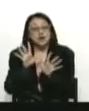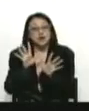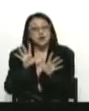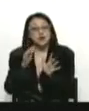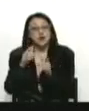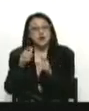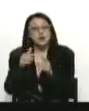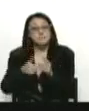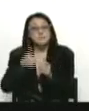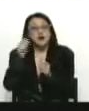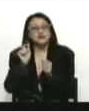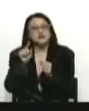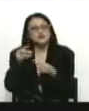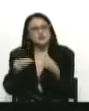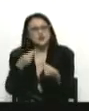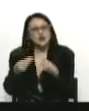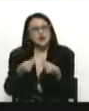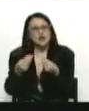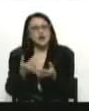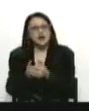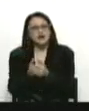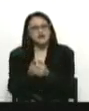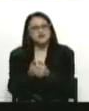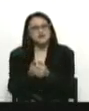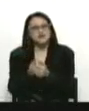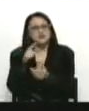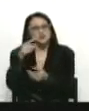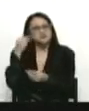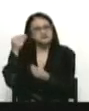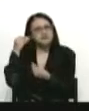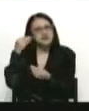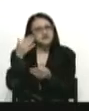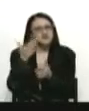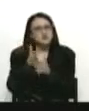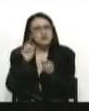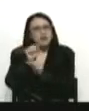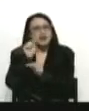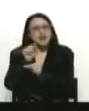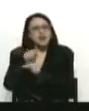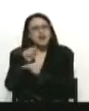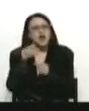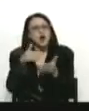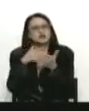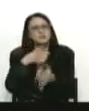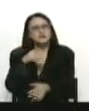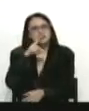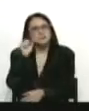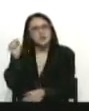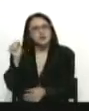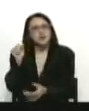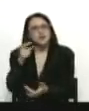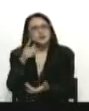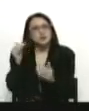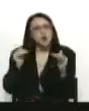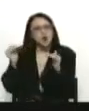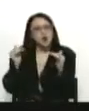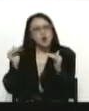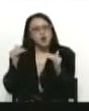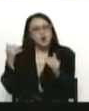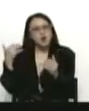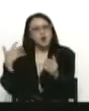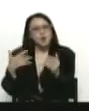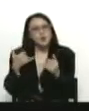sectores. ¿Qué hace para digerir, para procesar, para equilibrarse frente a tanto insulto en esta última década?